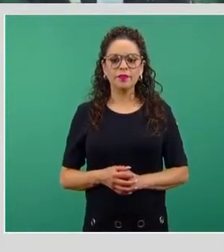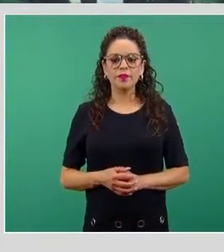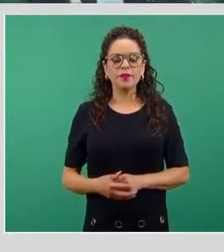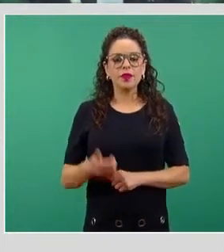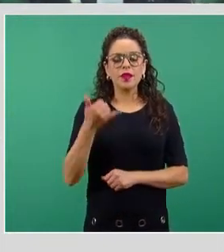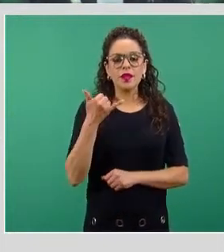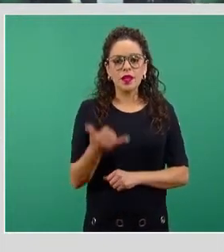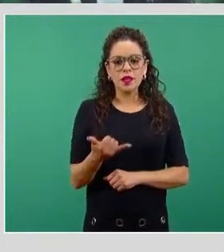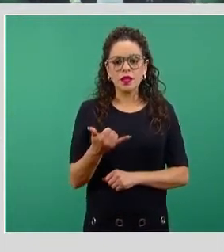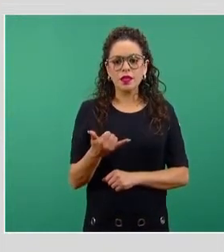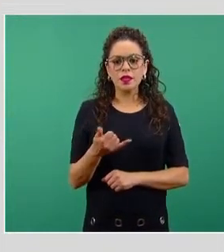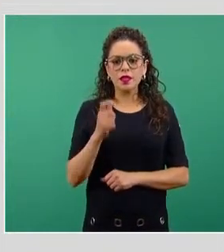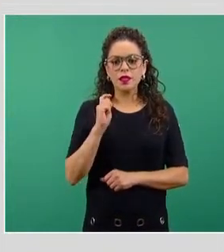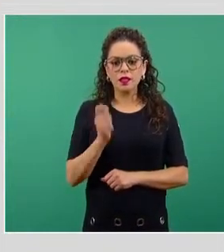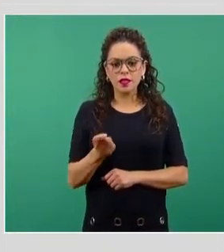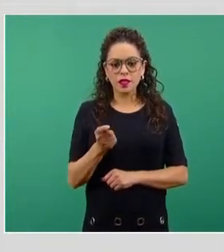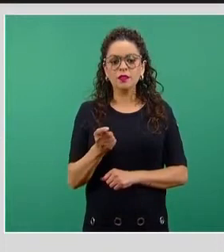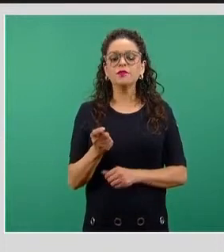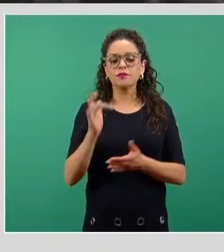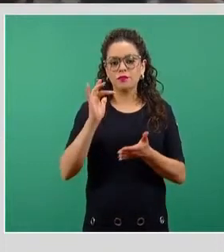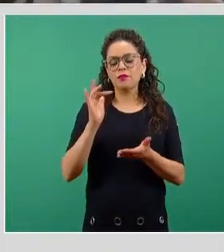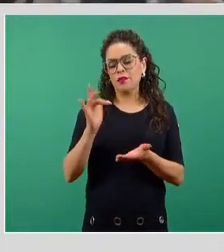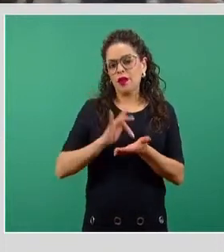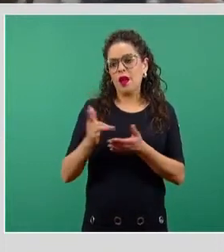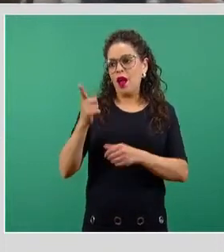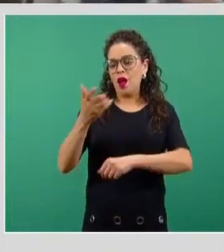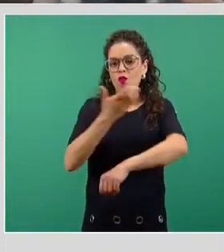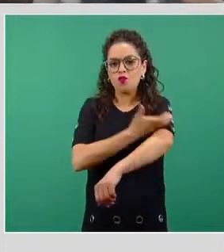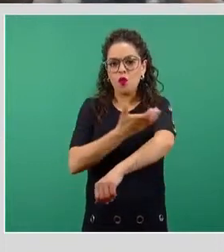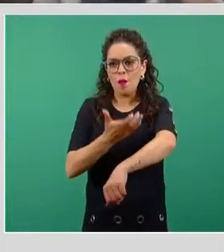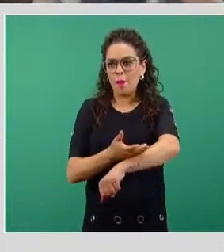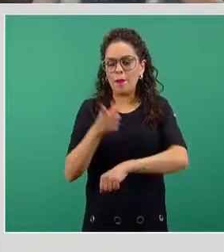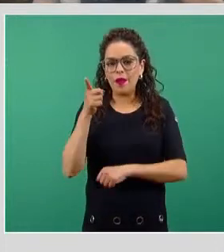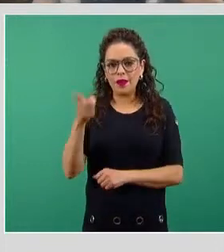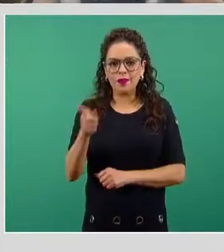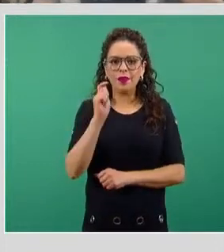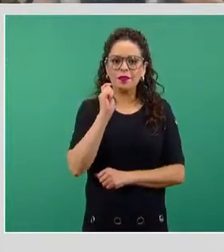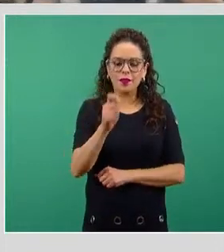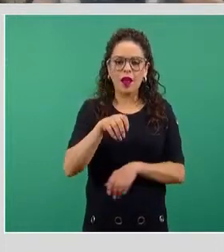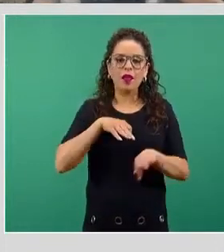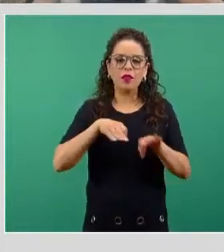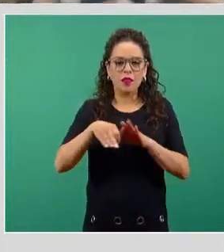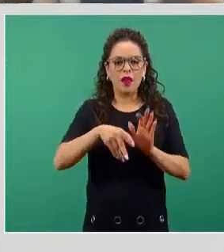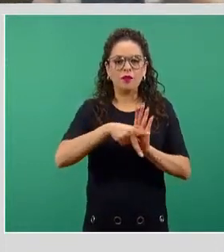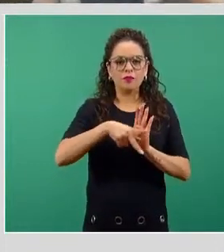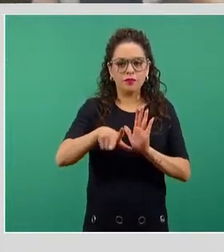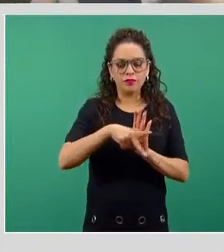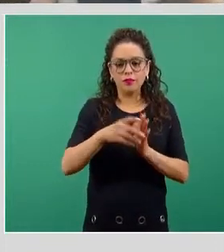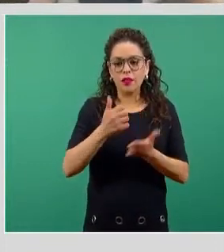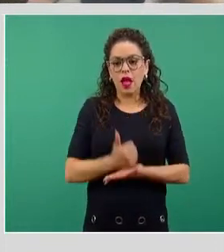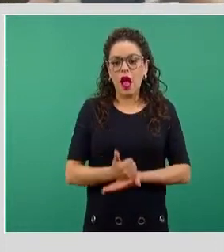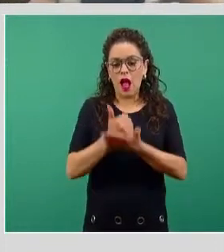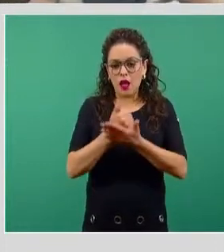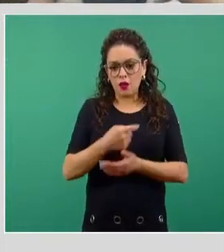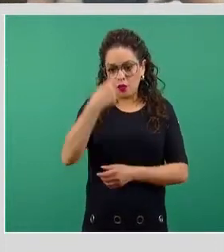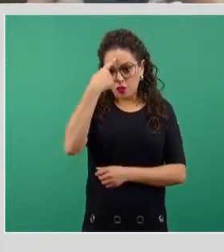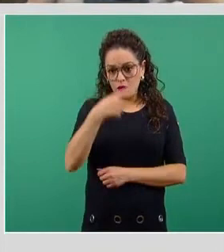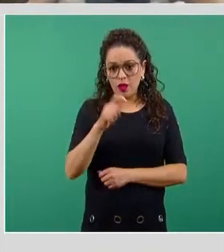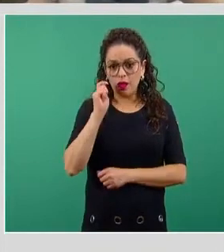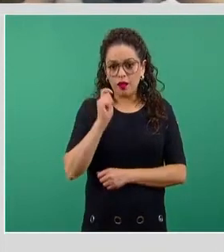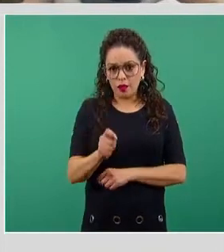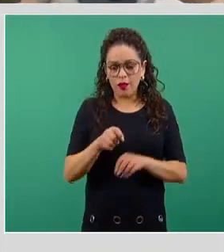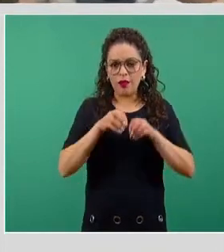los compañeros de comunicación para que nos ayuden a transmitir en este momento que